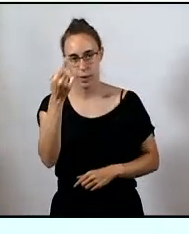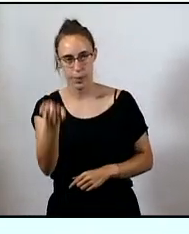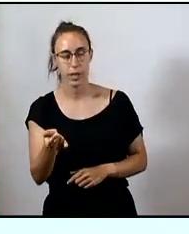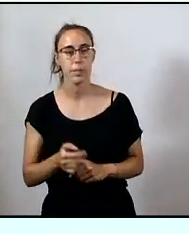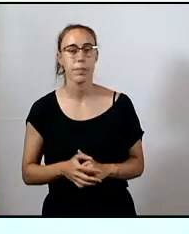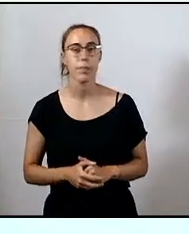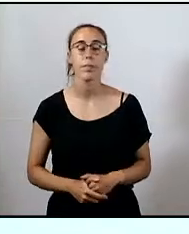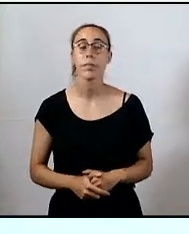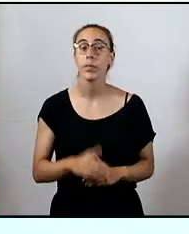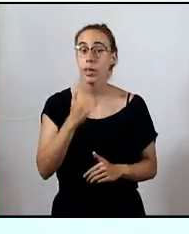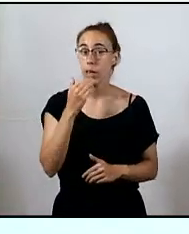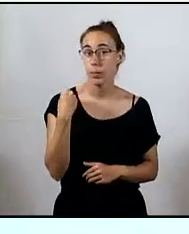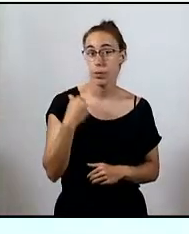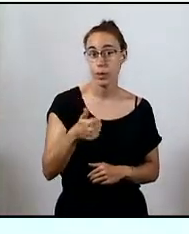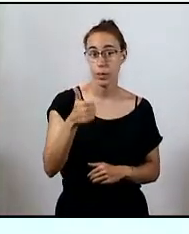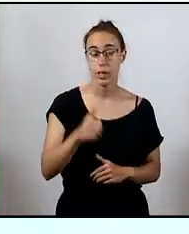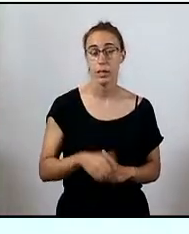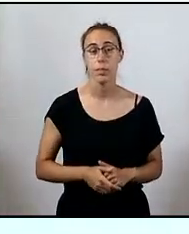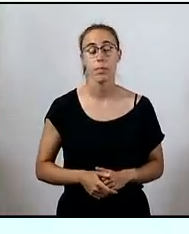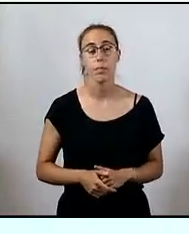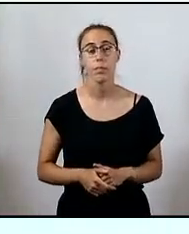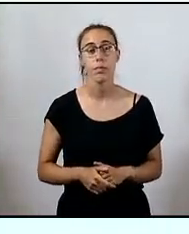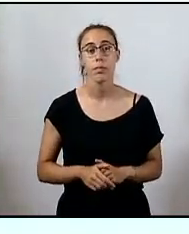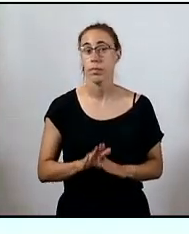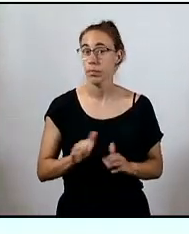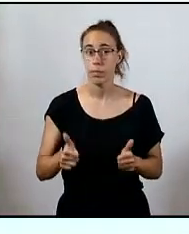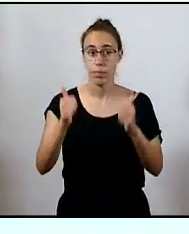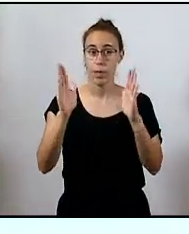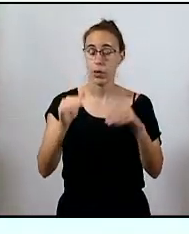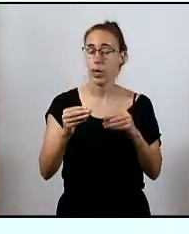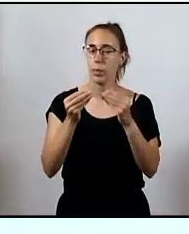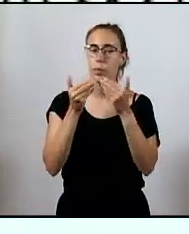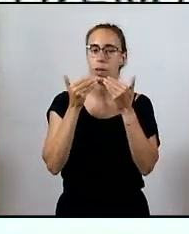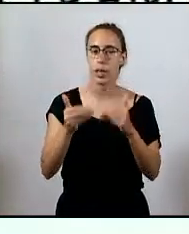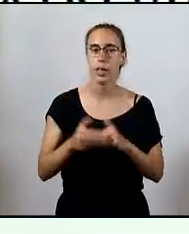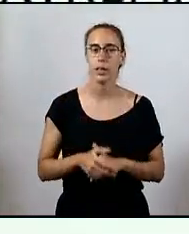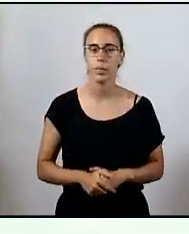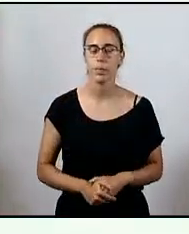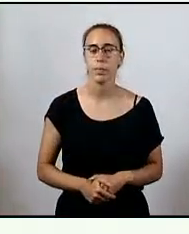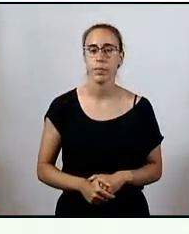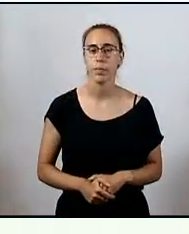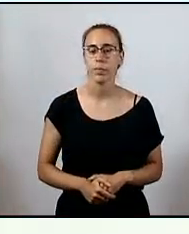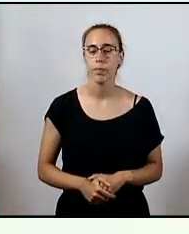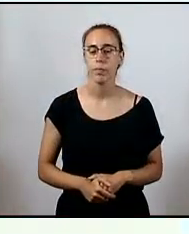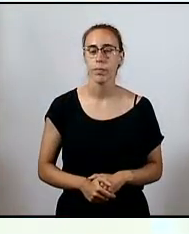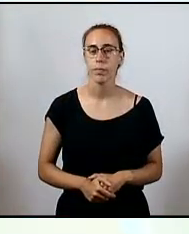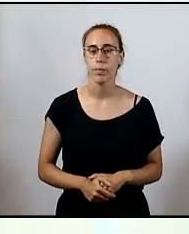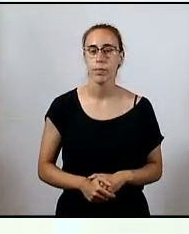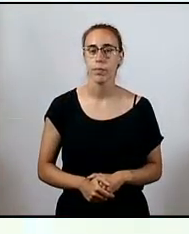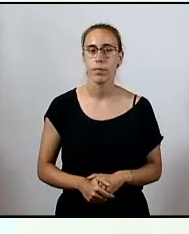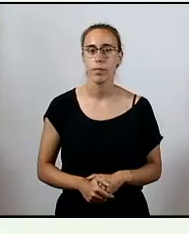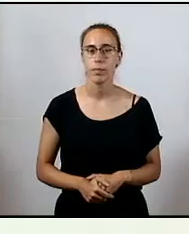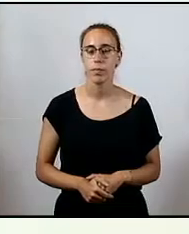¿Alguna pregunta más? ¿Nada más? Muchas gracias. Muchas gracias.